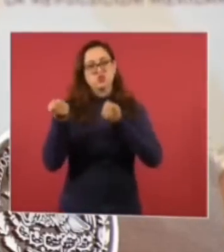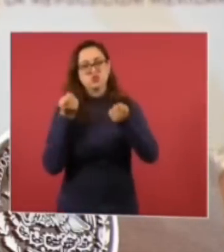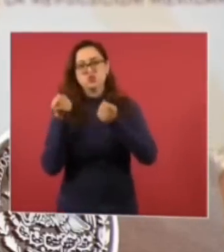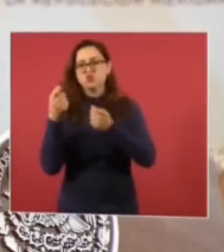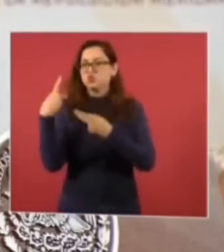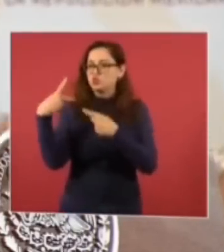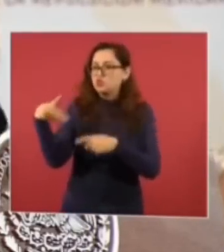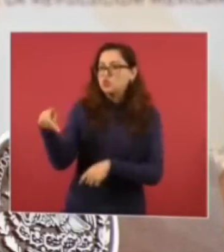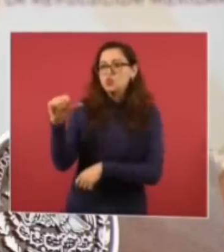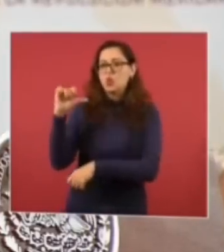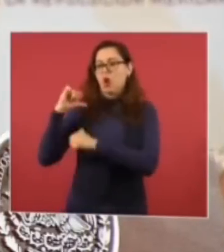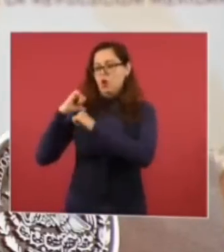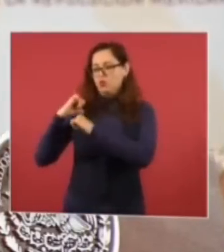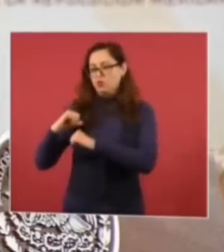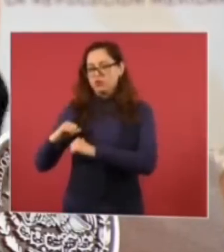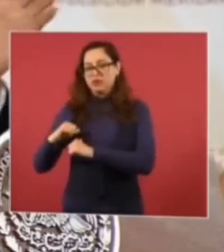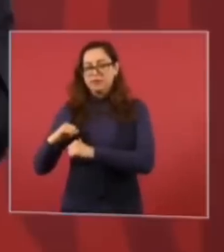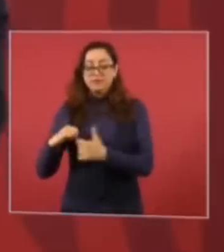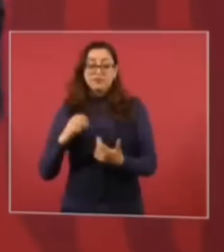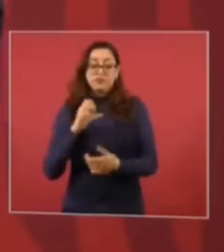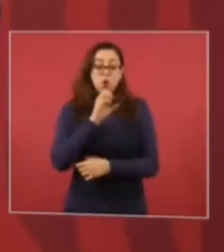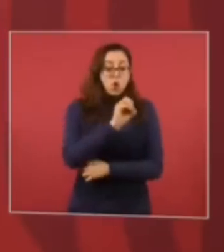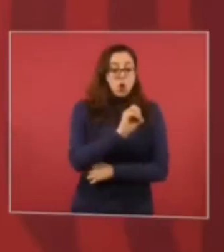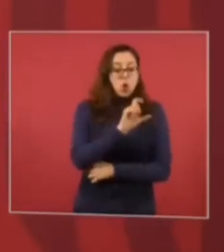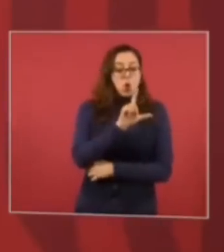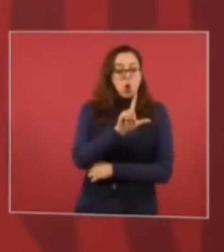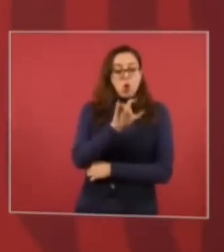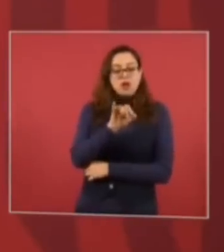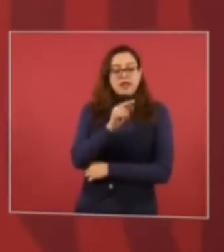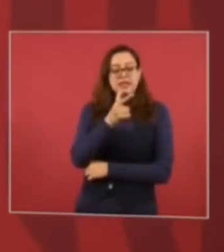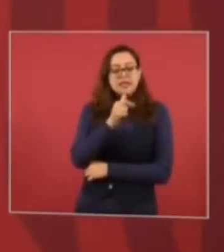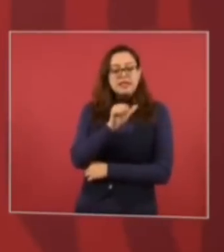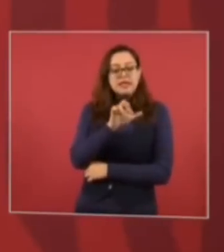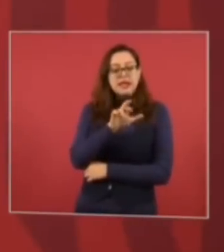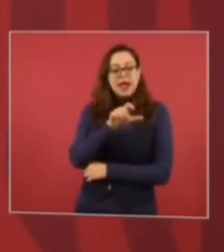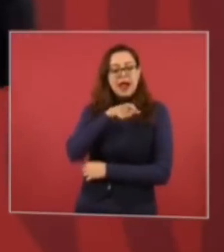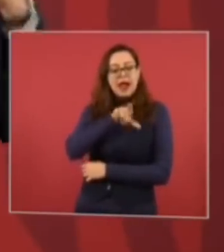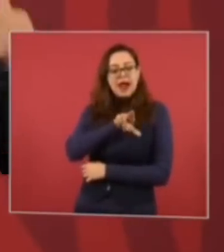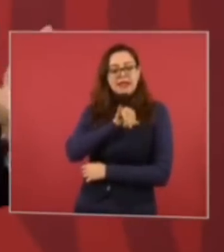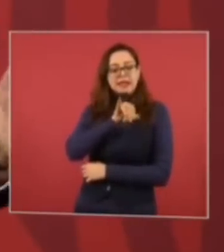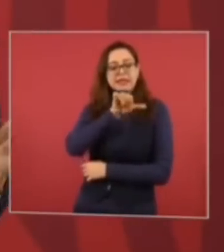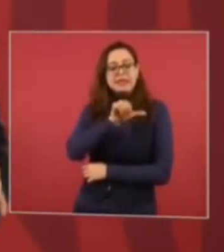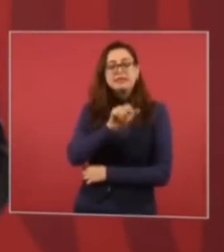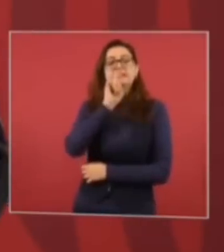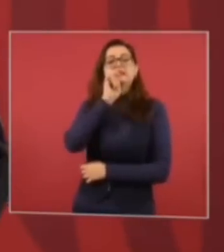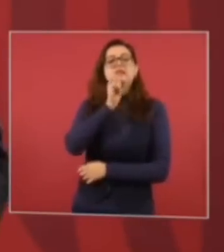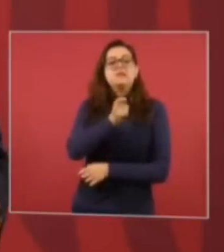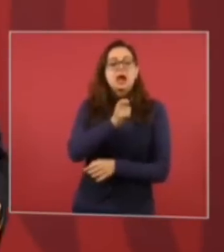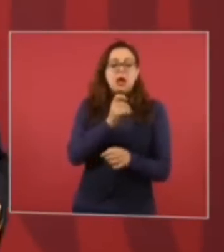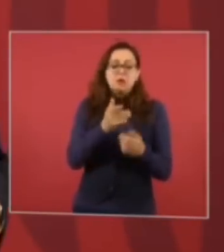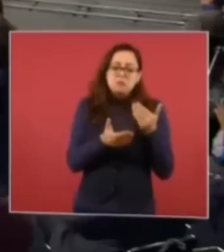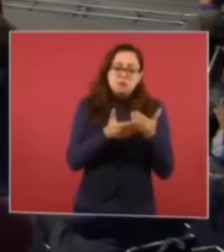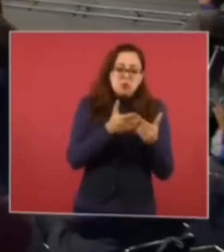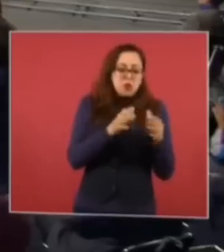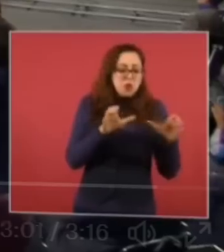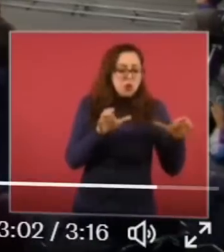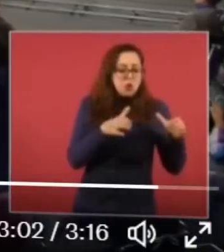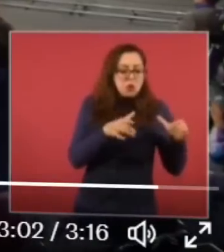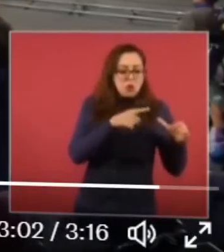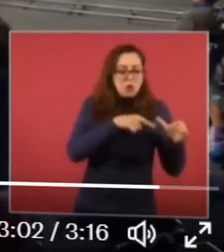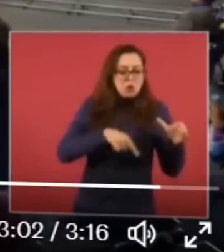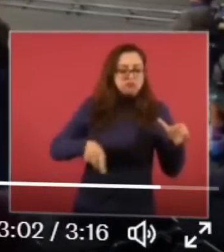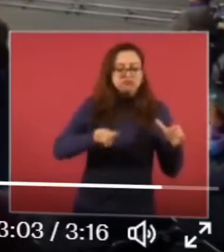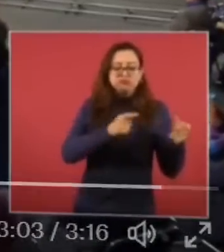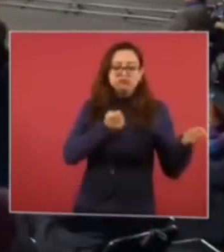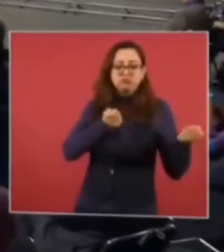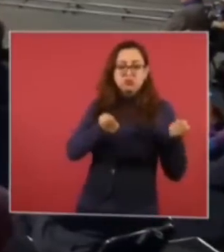entonces todo aquello que se pueda hacer sin violar la constitución pero